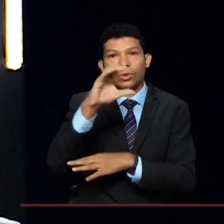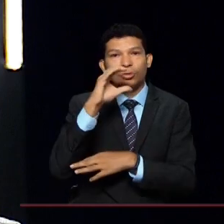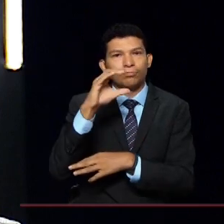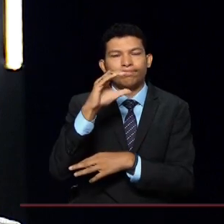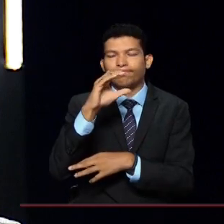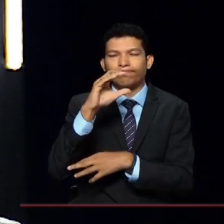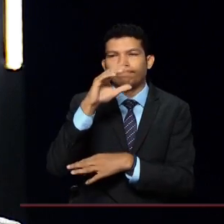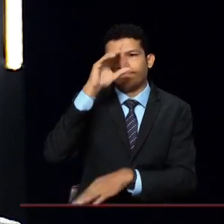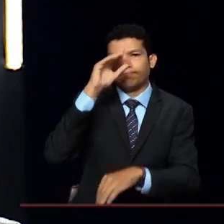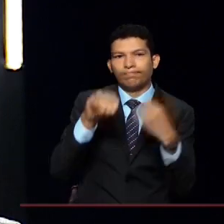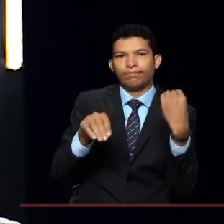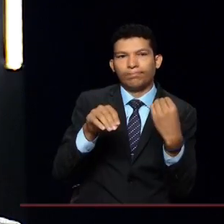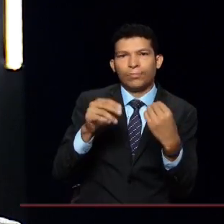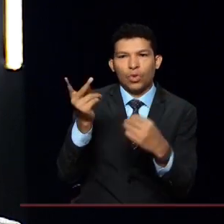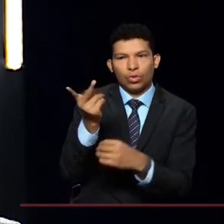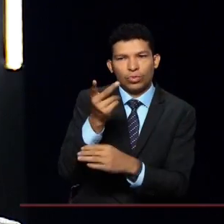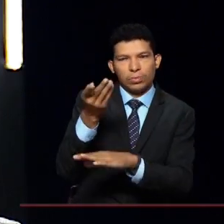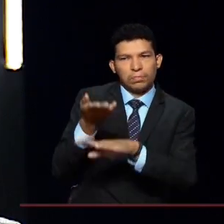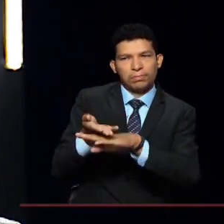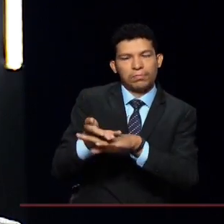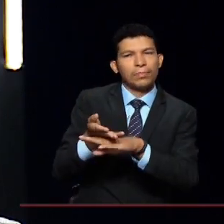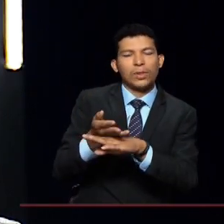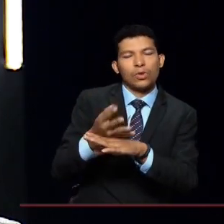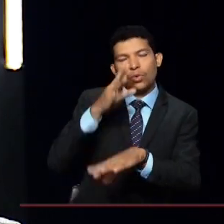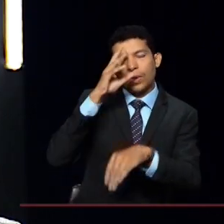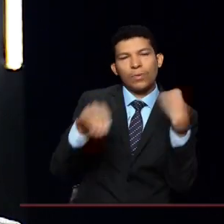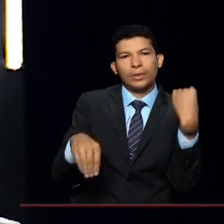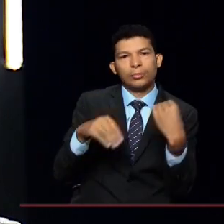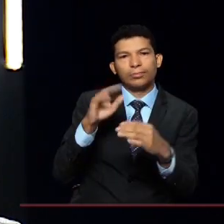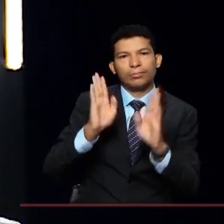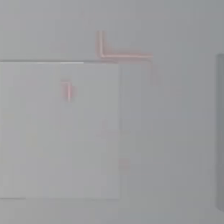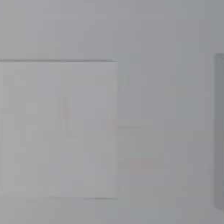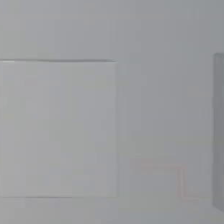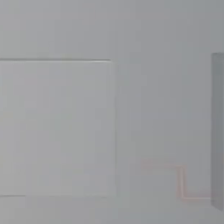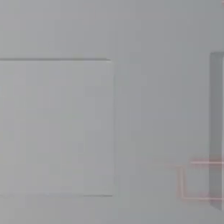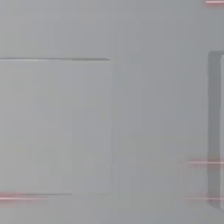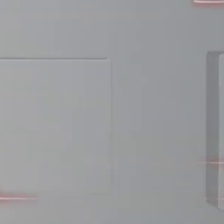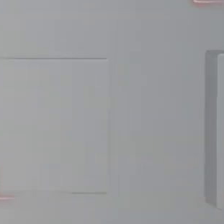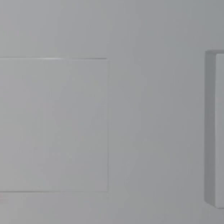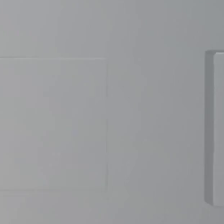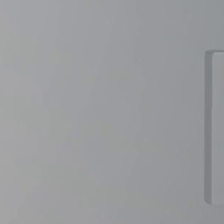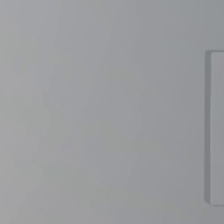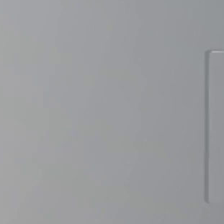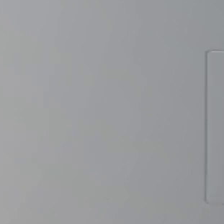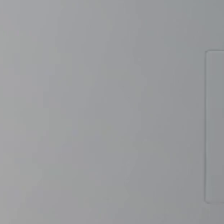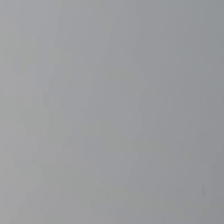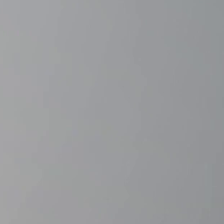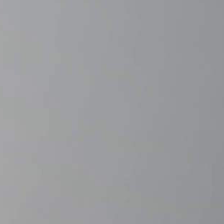oye, no estoy de acuerdo con ninguna de las propuestas o con ninguno de los candidatos que veo en el tarjetón.